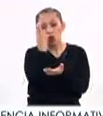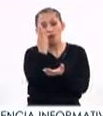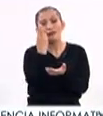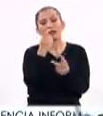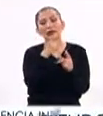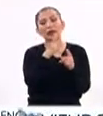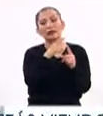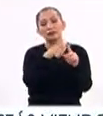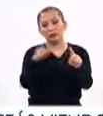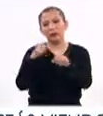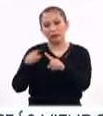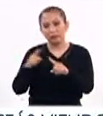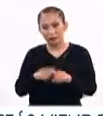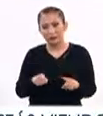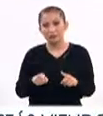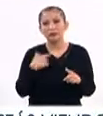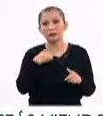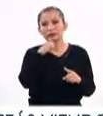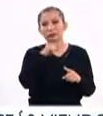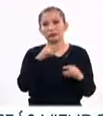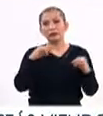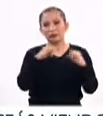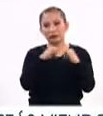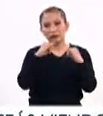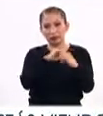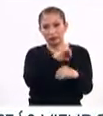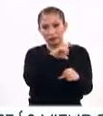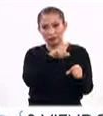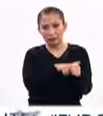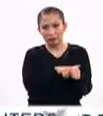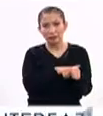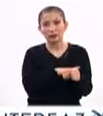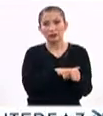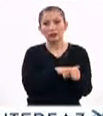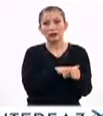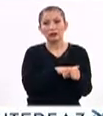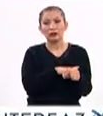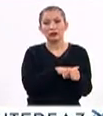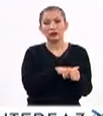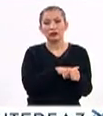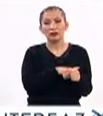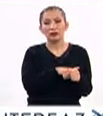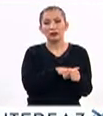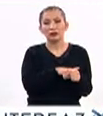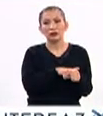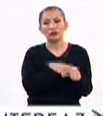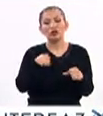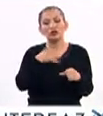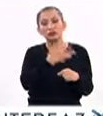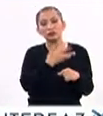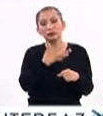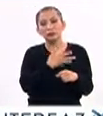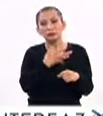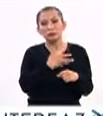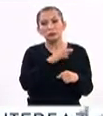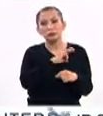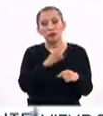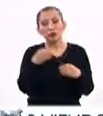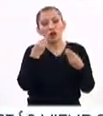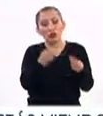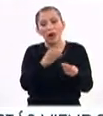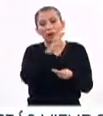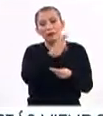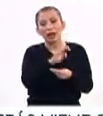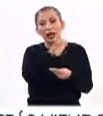universidades y como instituciones especiales. Entonces, nosotros podemos dar